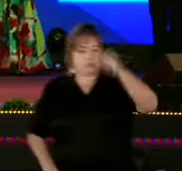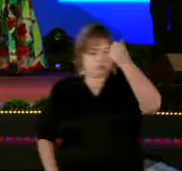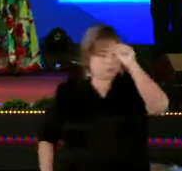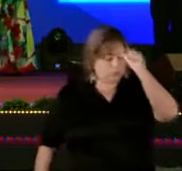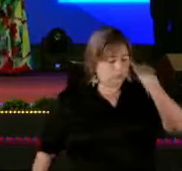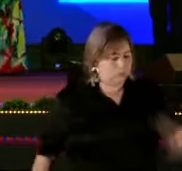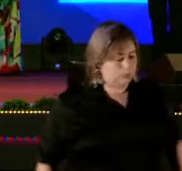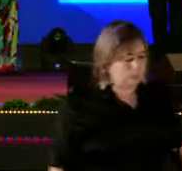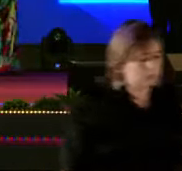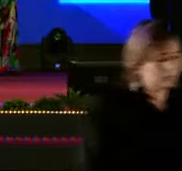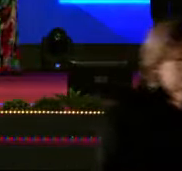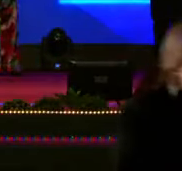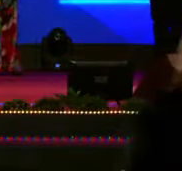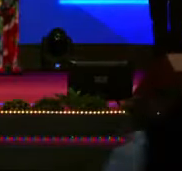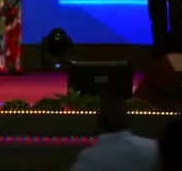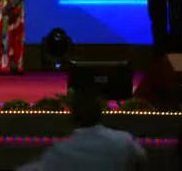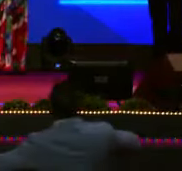mi